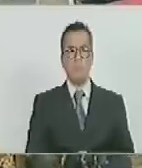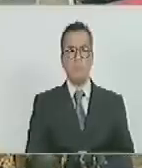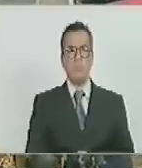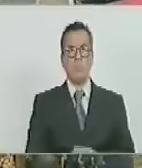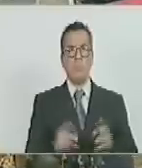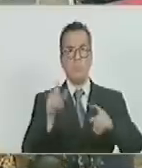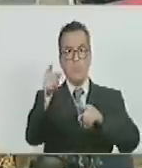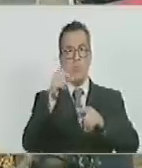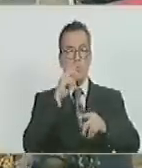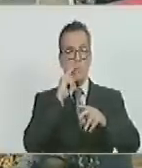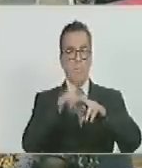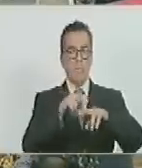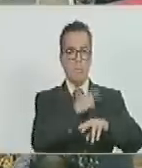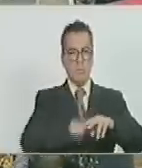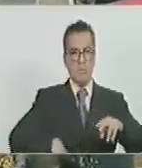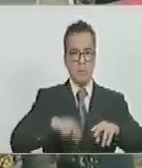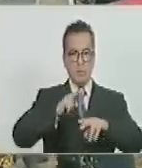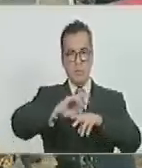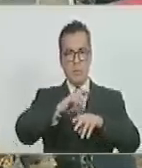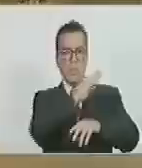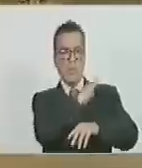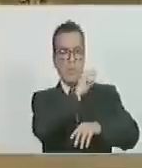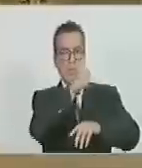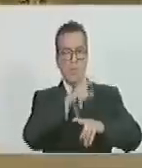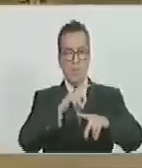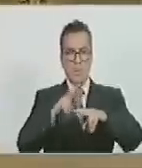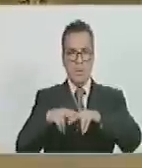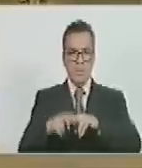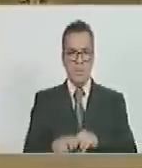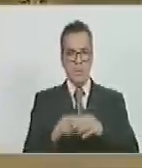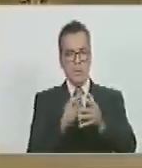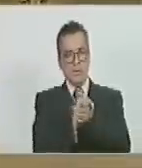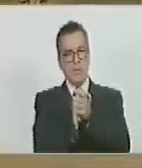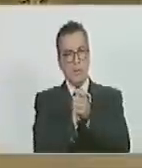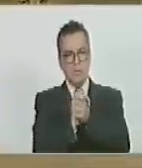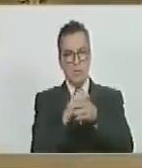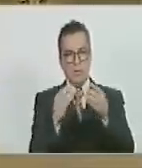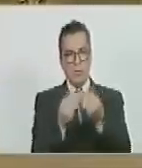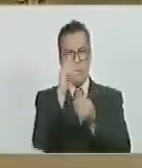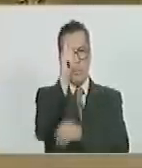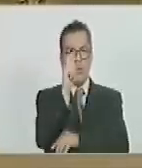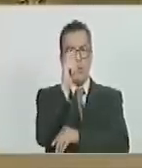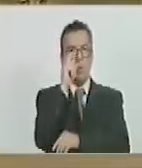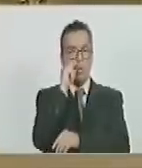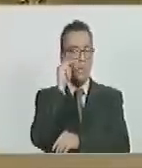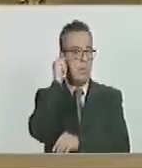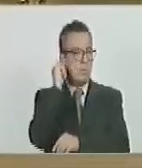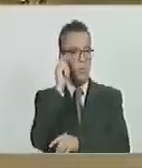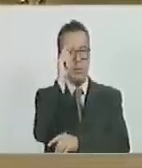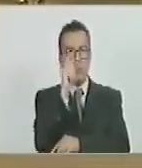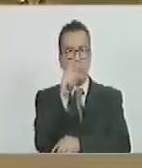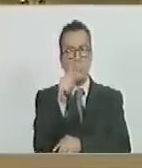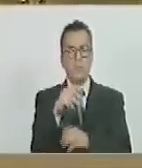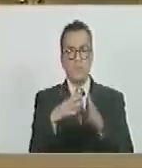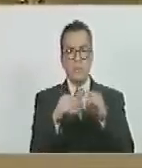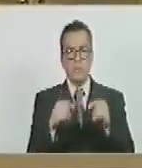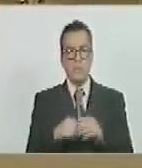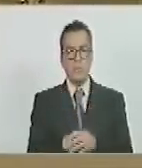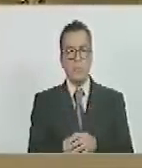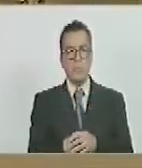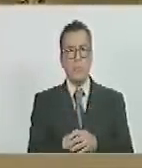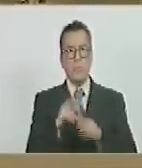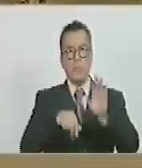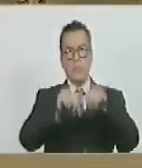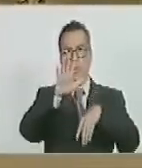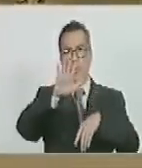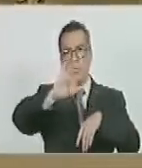Señor Presidente de la Asamblea Nacional, Junta Directiva, compañeros, compañeras diputados, diputadas y diputados. El